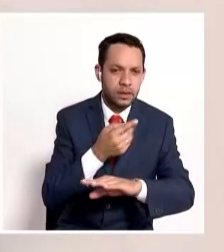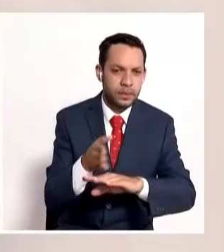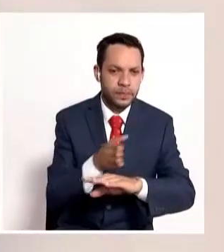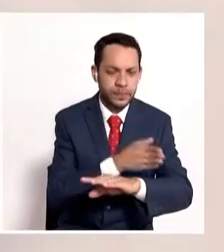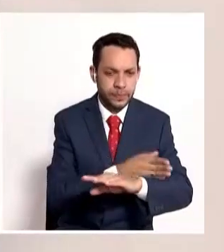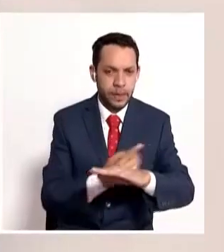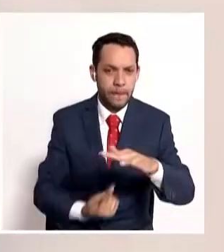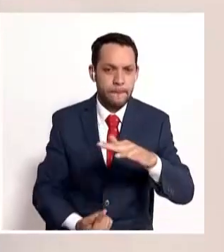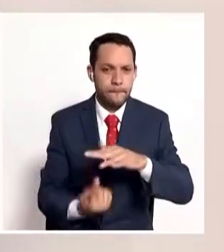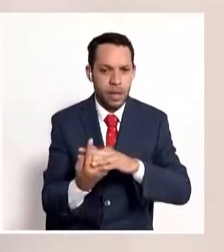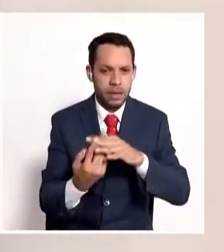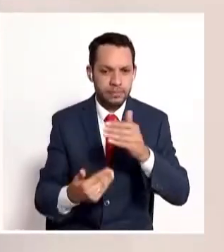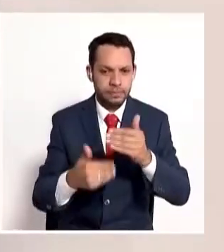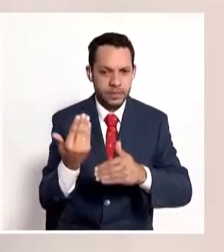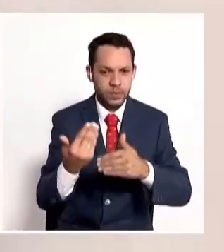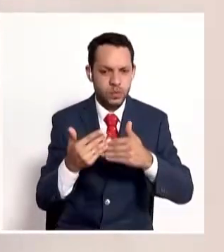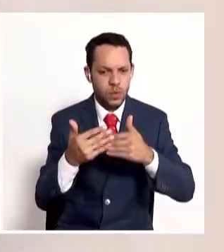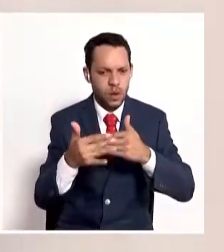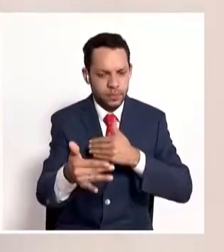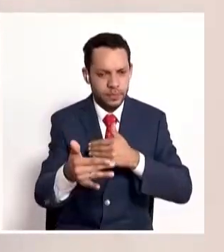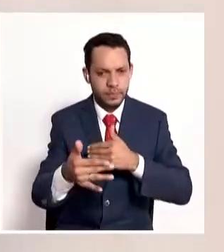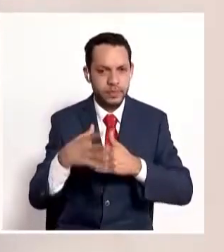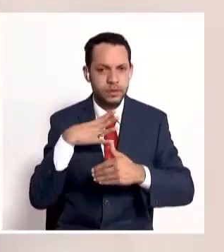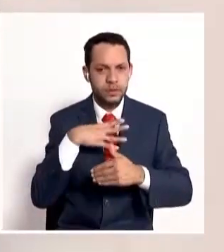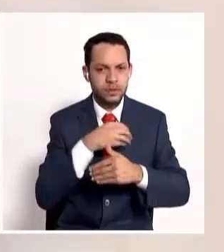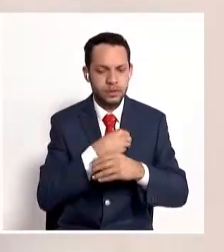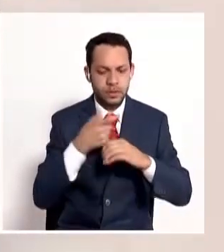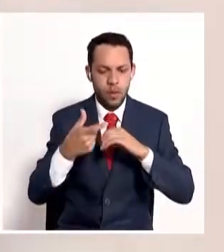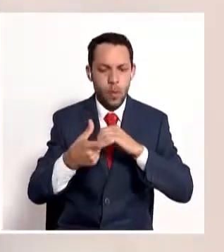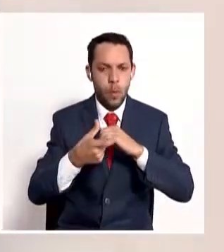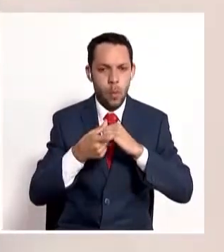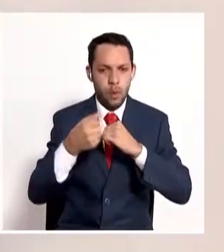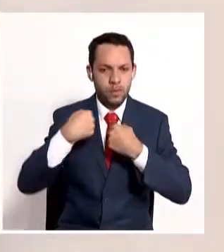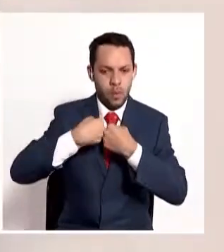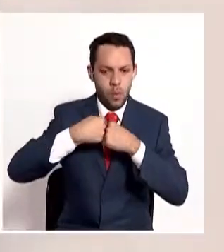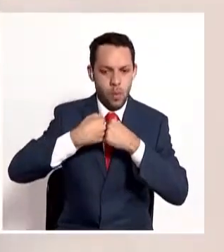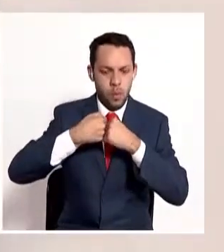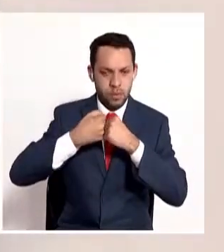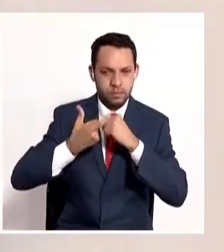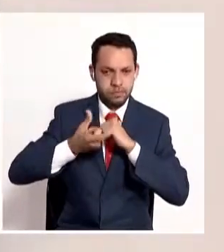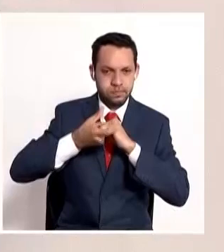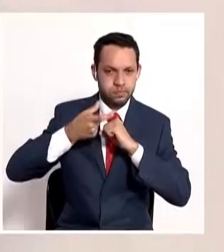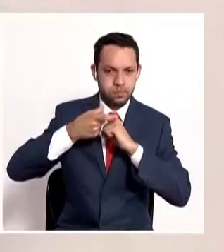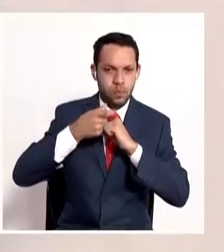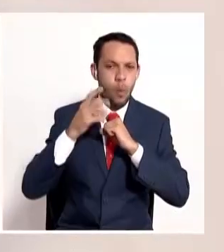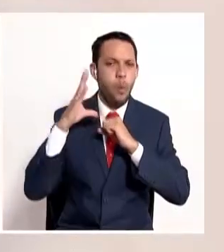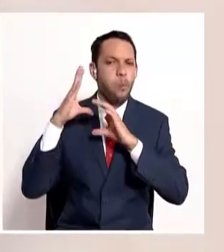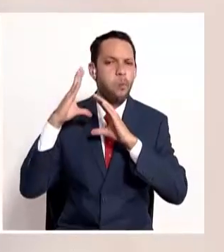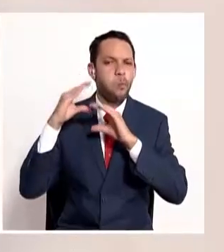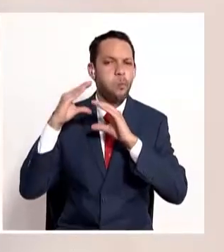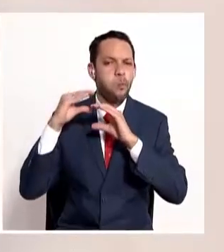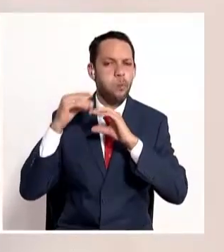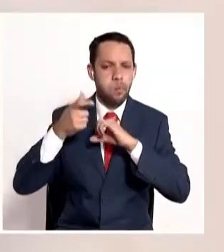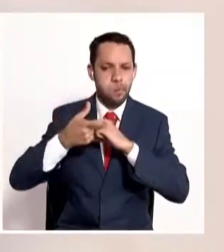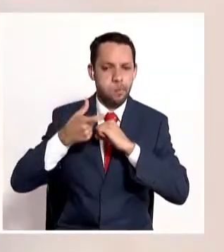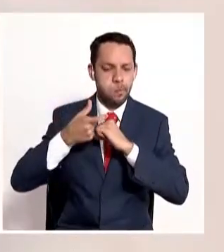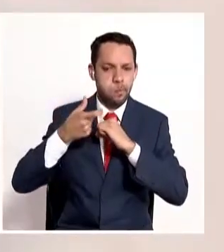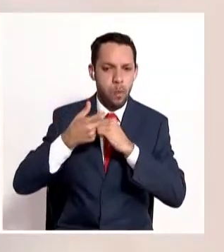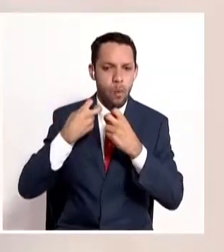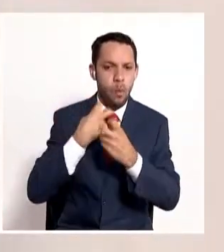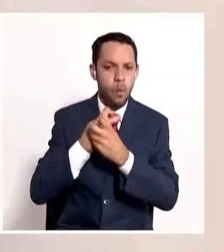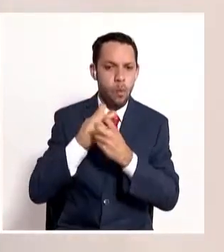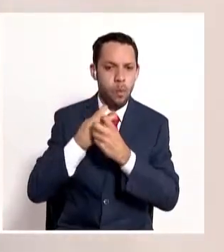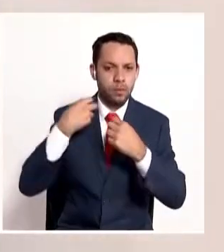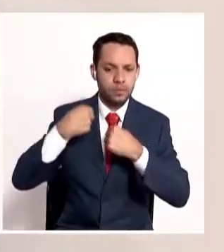la introducción y hablábamos de ese cartílago no es cierto que recubre nuestras articulaciones de unión hueso con hueso